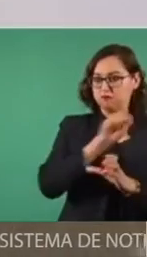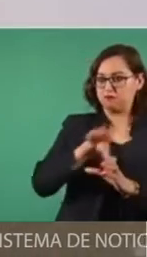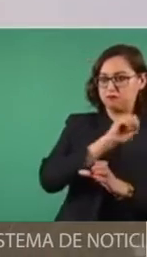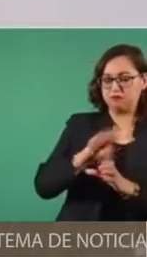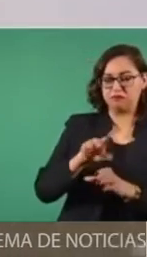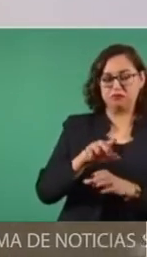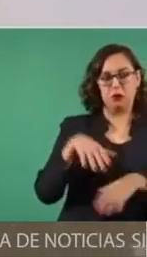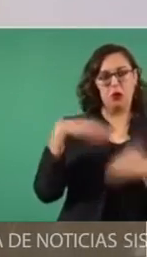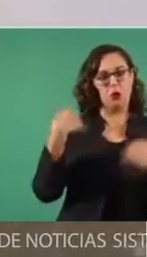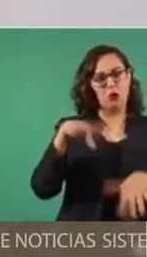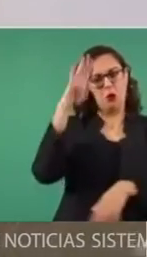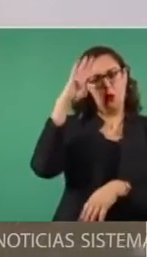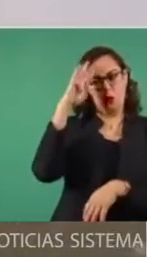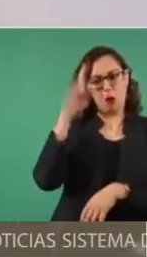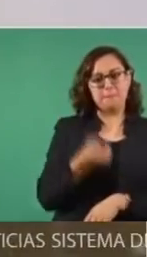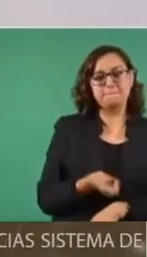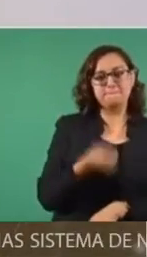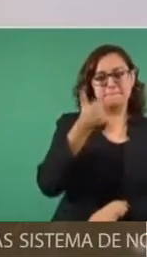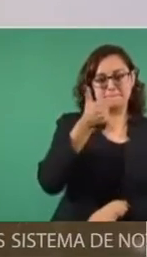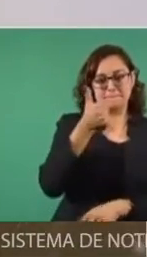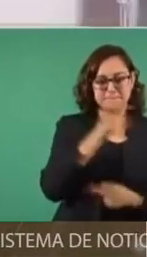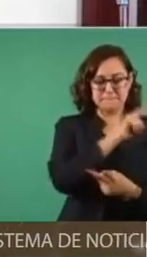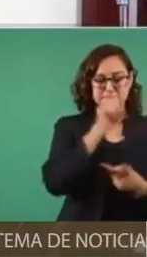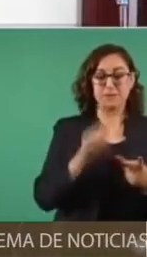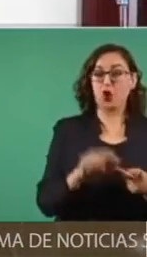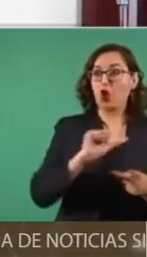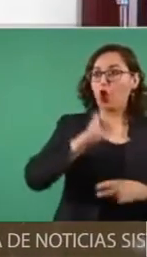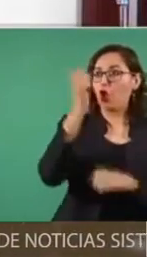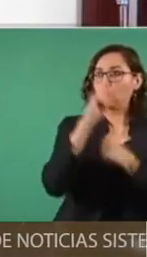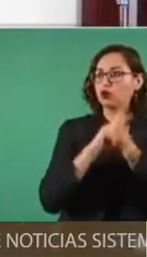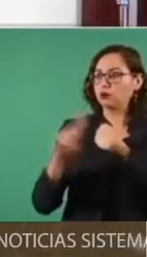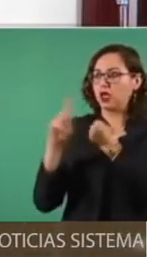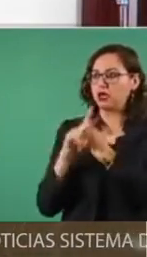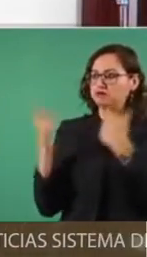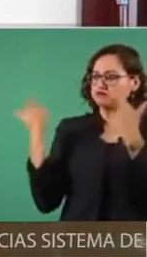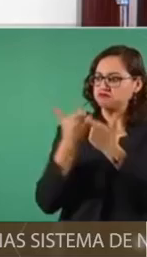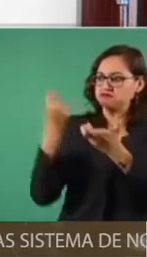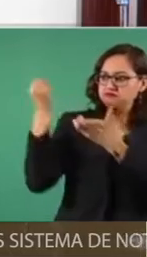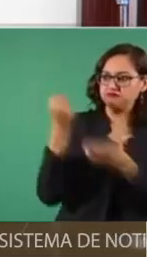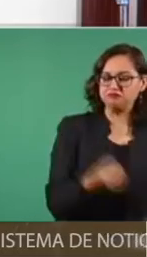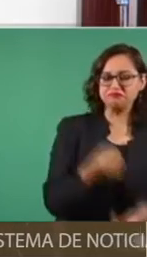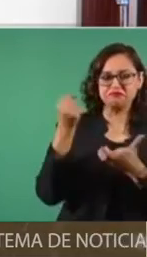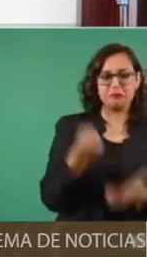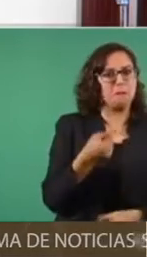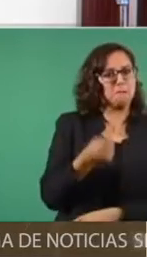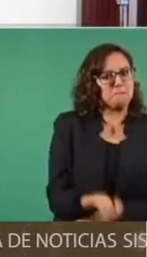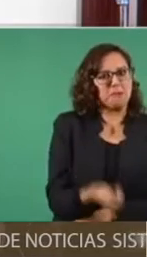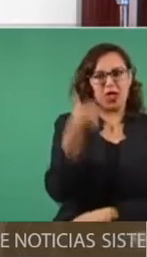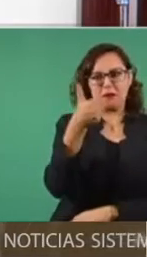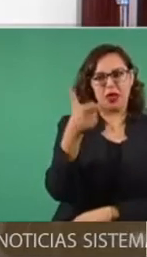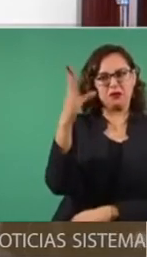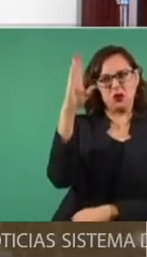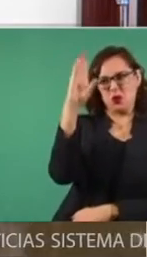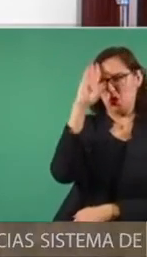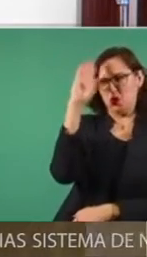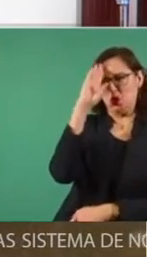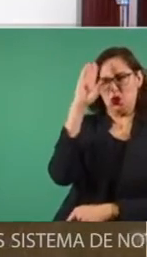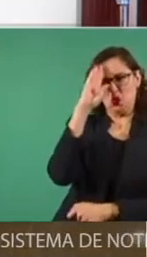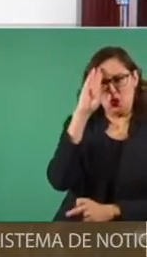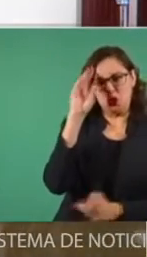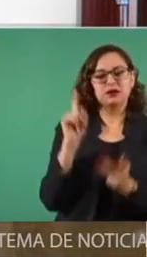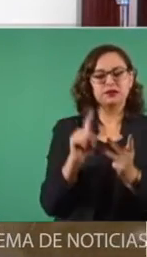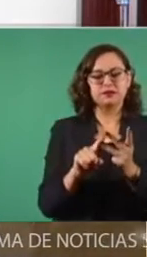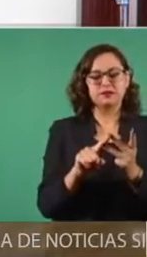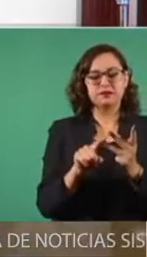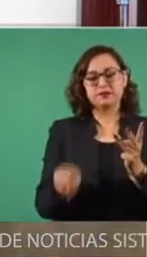Tribunal Electoral del Poder Judicial de la Federación. Los alarmistas aseguran que intentará desmantelar estos organismos y